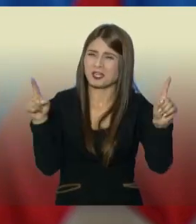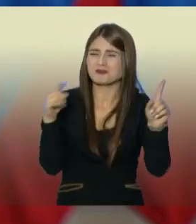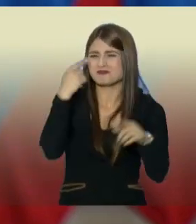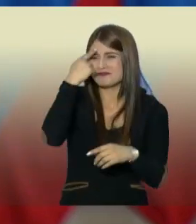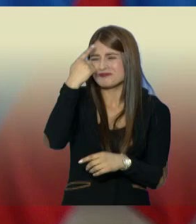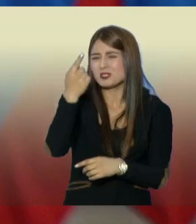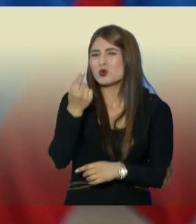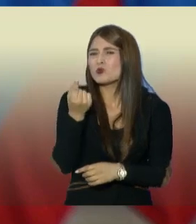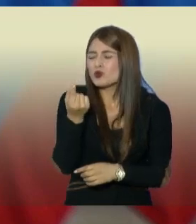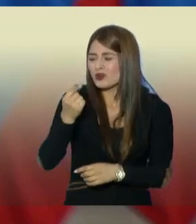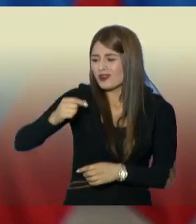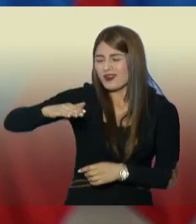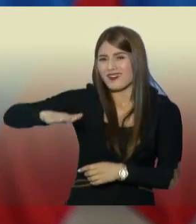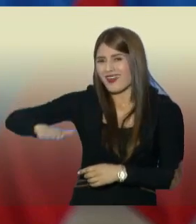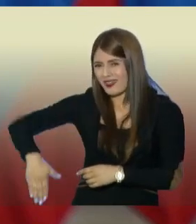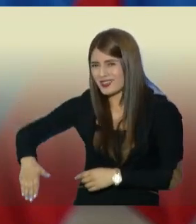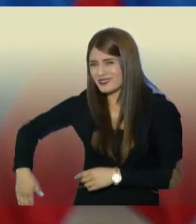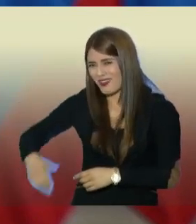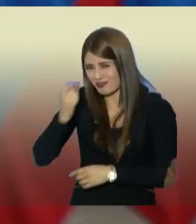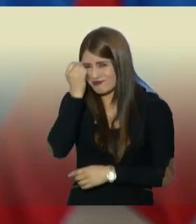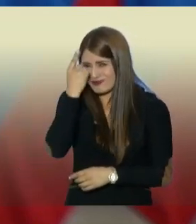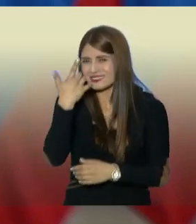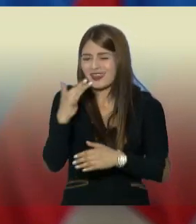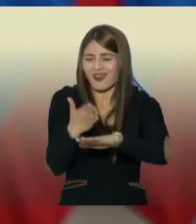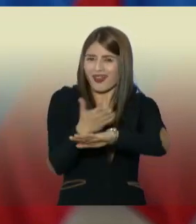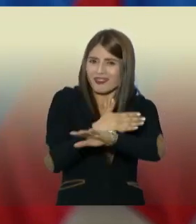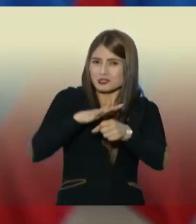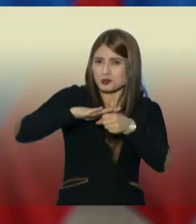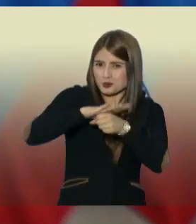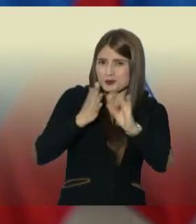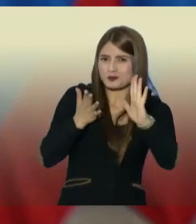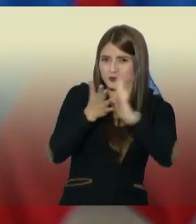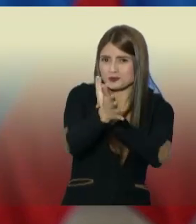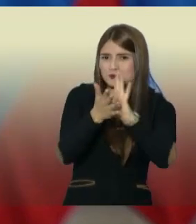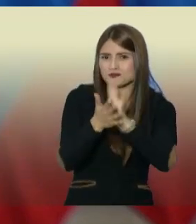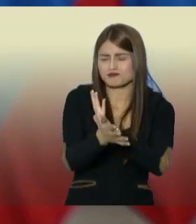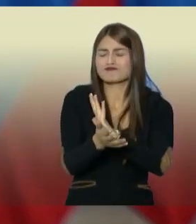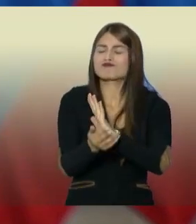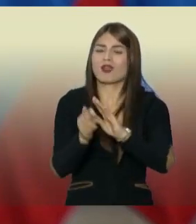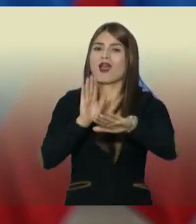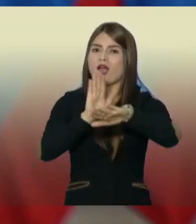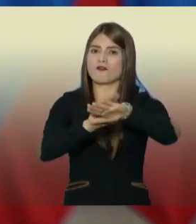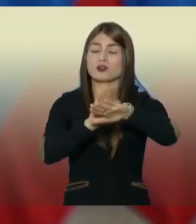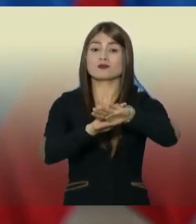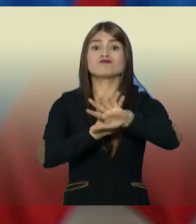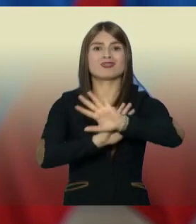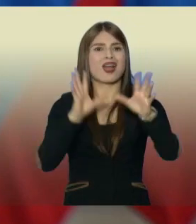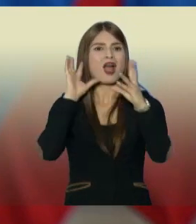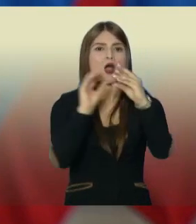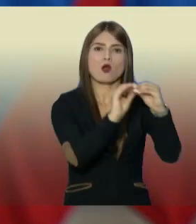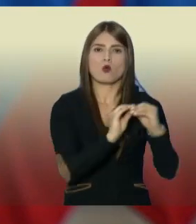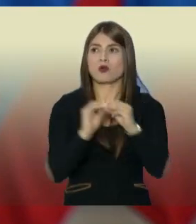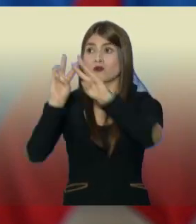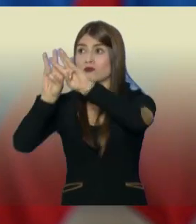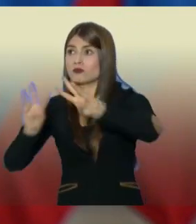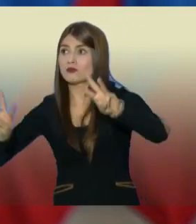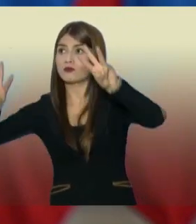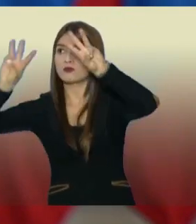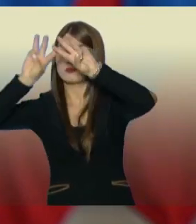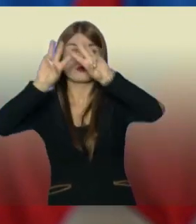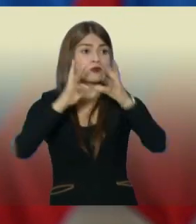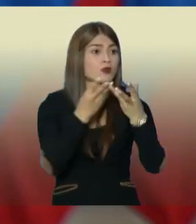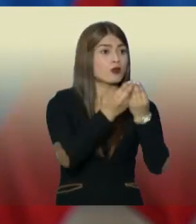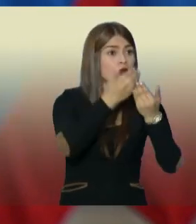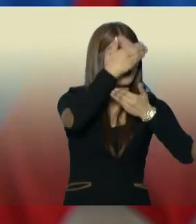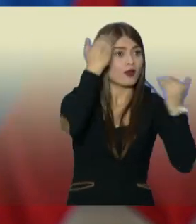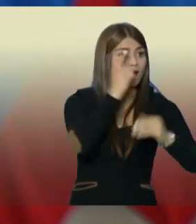acumulados por cuenta de los problemas que ya mencioné de com unn acuerdo con las Naciones Unidas y con las Farc decidimos que la